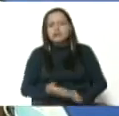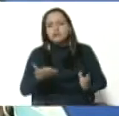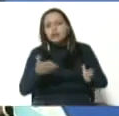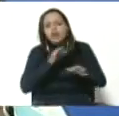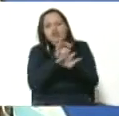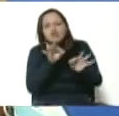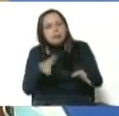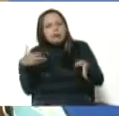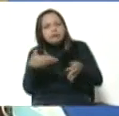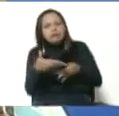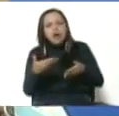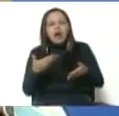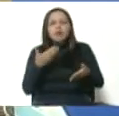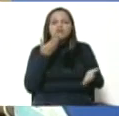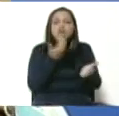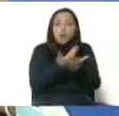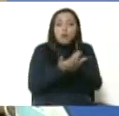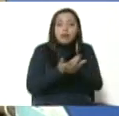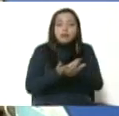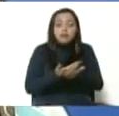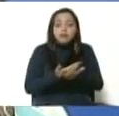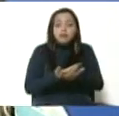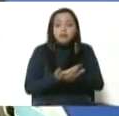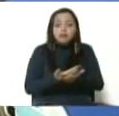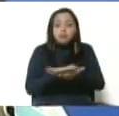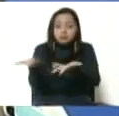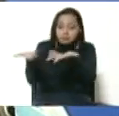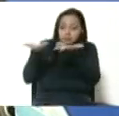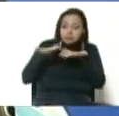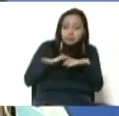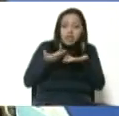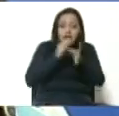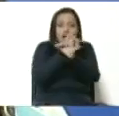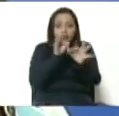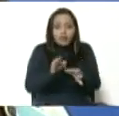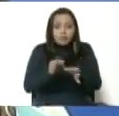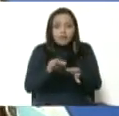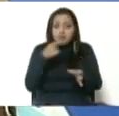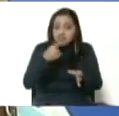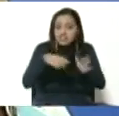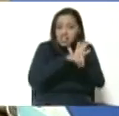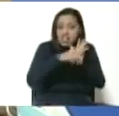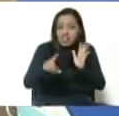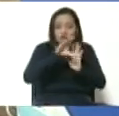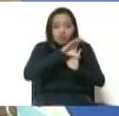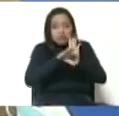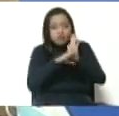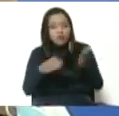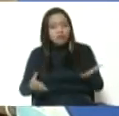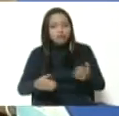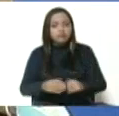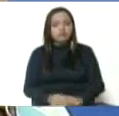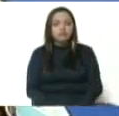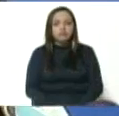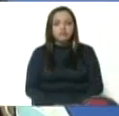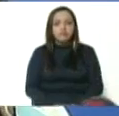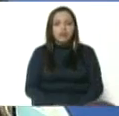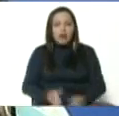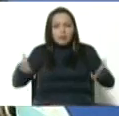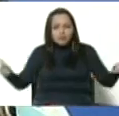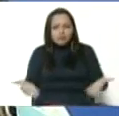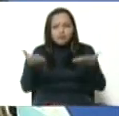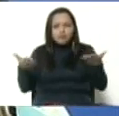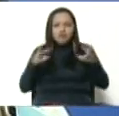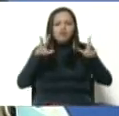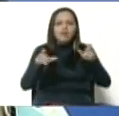que las propuestas de ustedes sean canalizadas por las vías que establece la Constitución, que establecen las leyes. La promoción de nuevas leyes